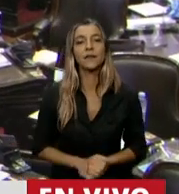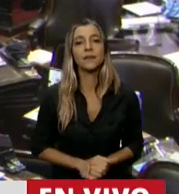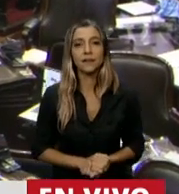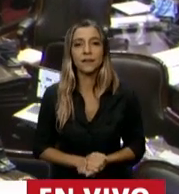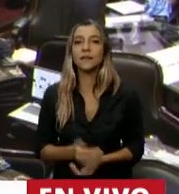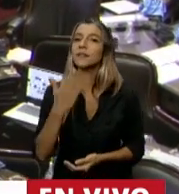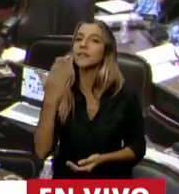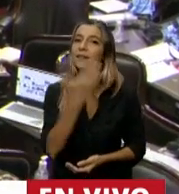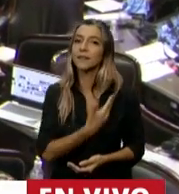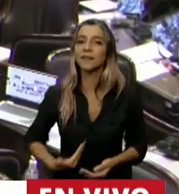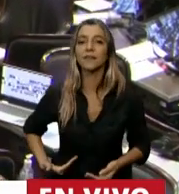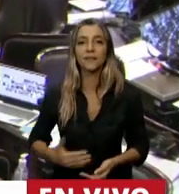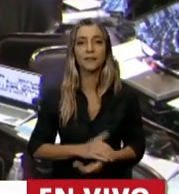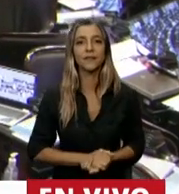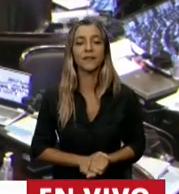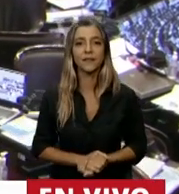Gracias, presidente.